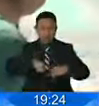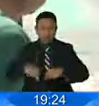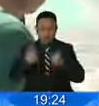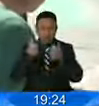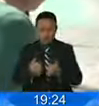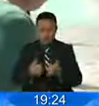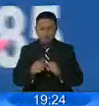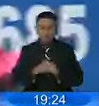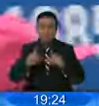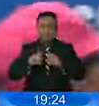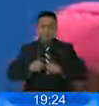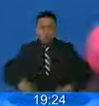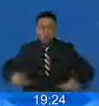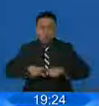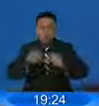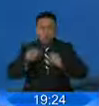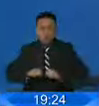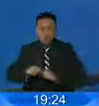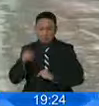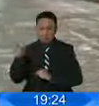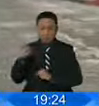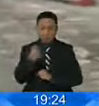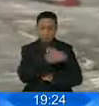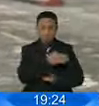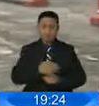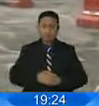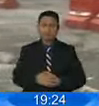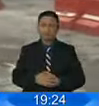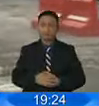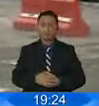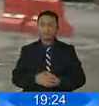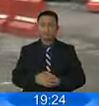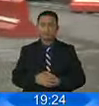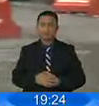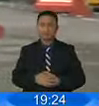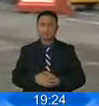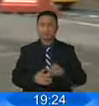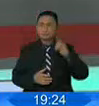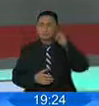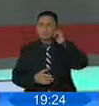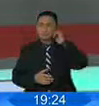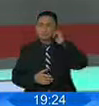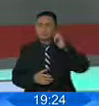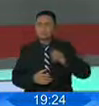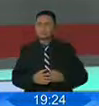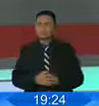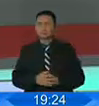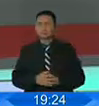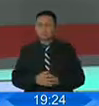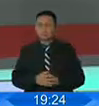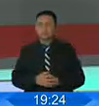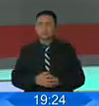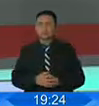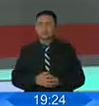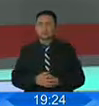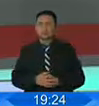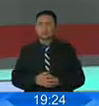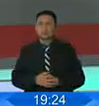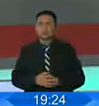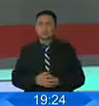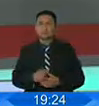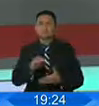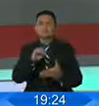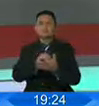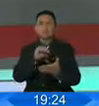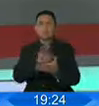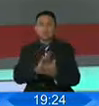conectar los distintos sectores que la componen, informó Alison Corral. La aplicación móvil